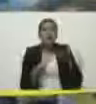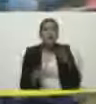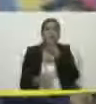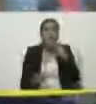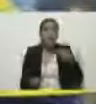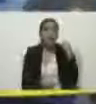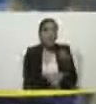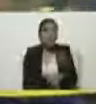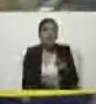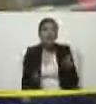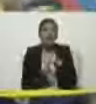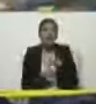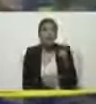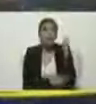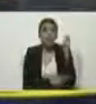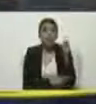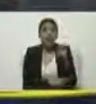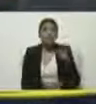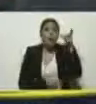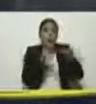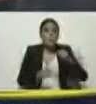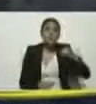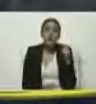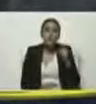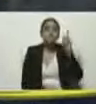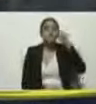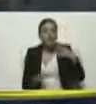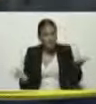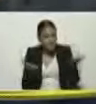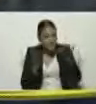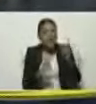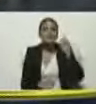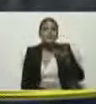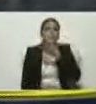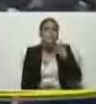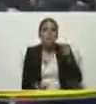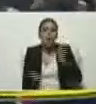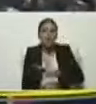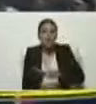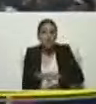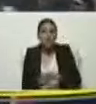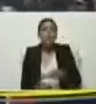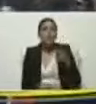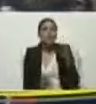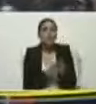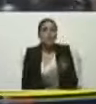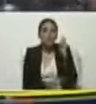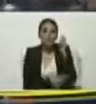la policía de manera integral, en mejorar la seguridad social de la policía.